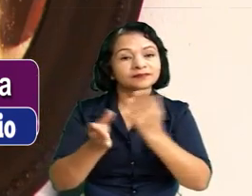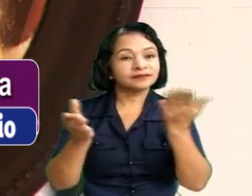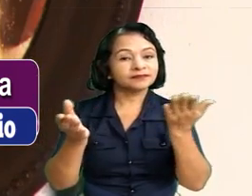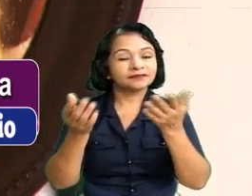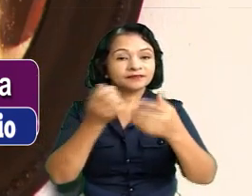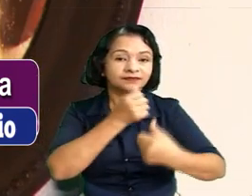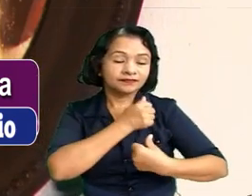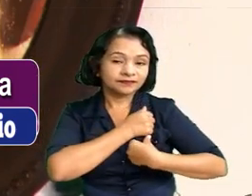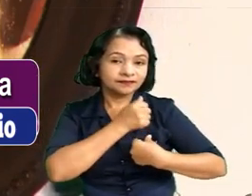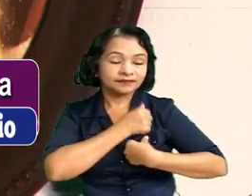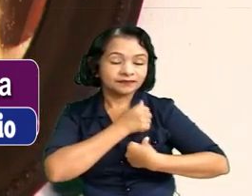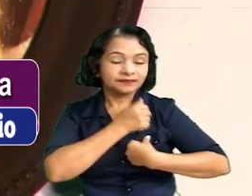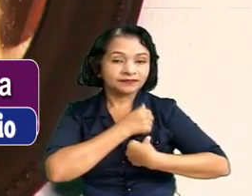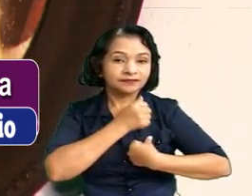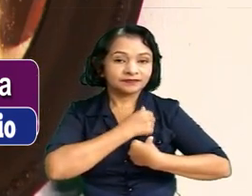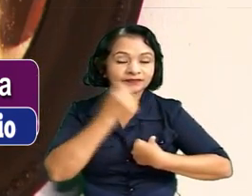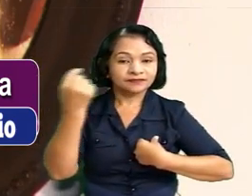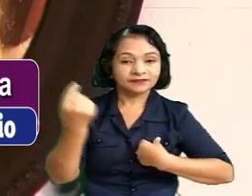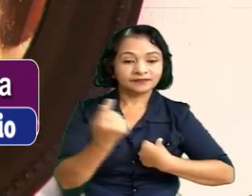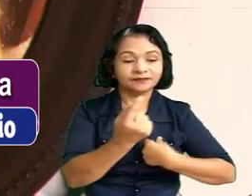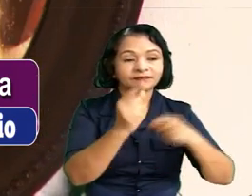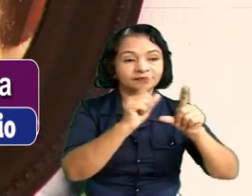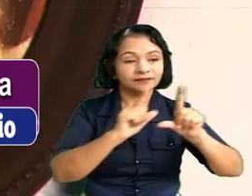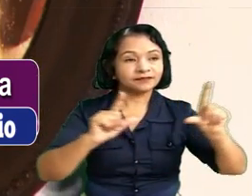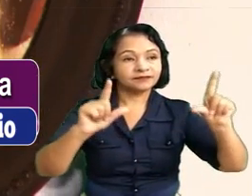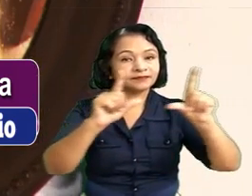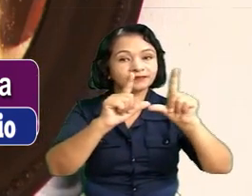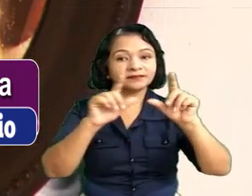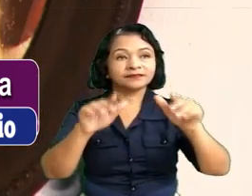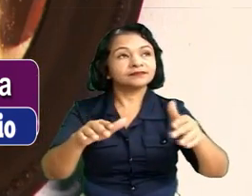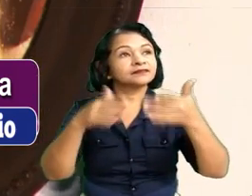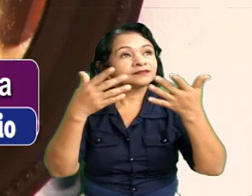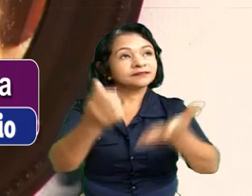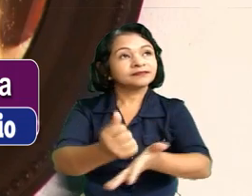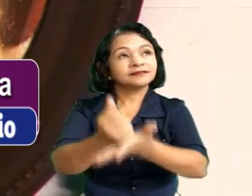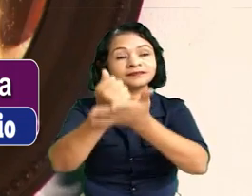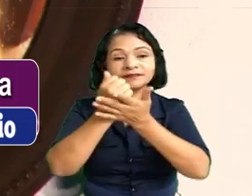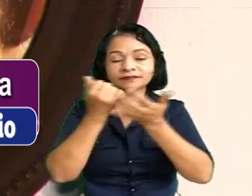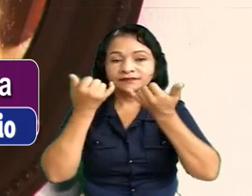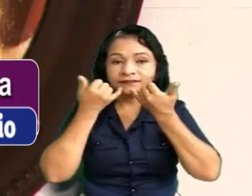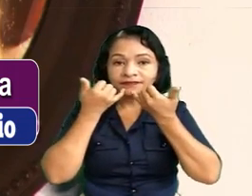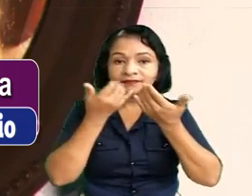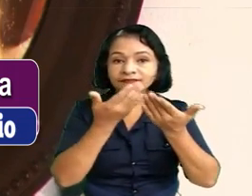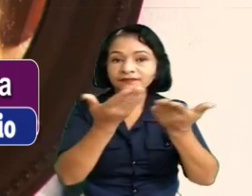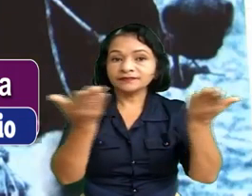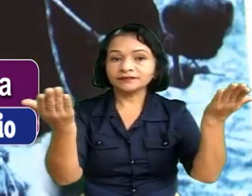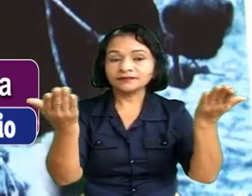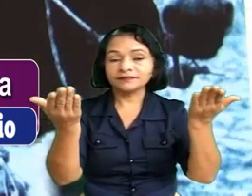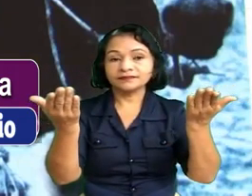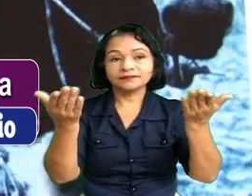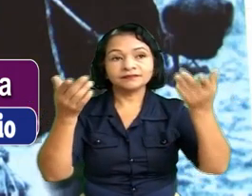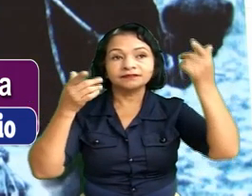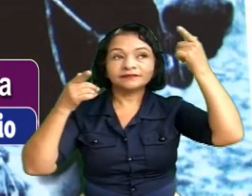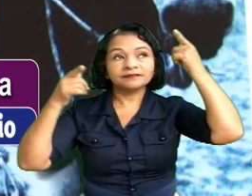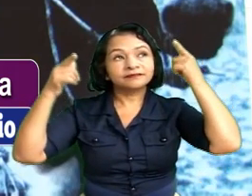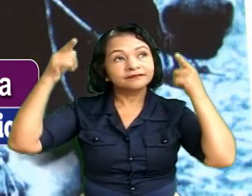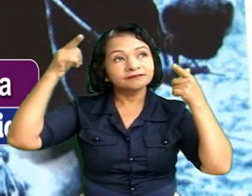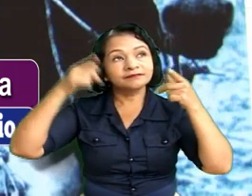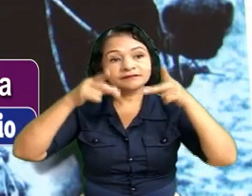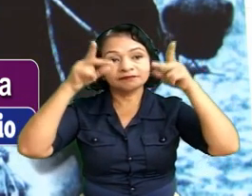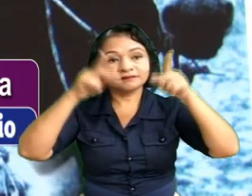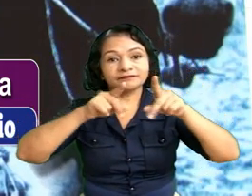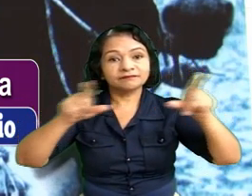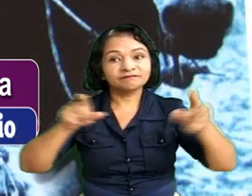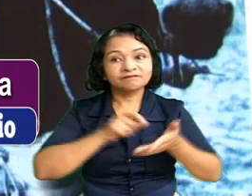del ejército que iba a llegar a determinada zona. ¿Qué permitía esto? Con esa información estratégica, el general hacía su plan